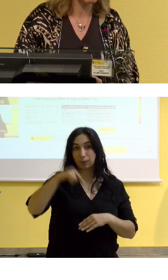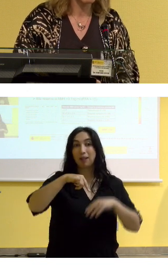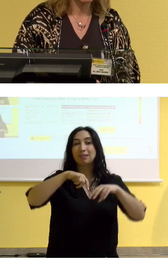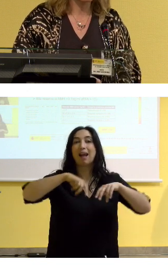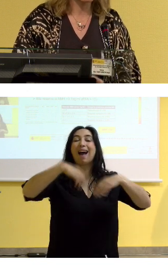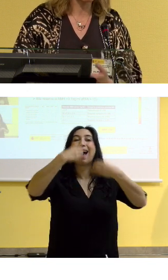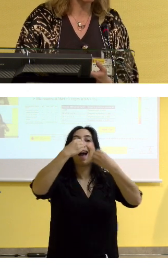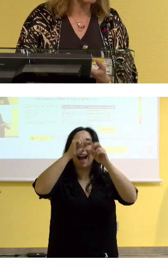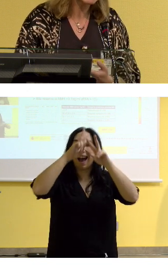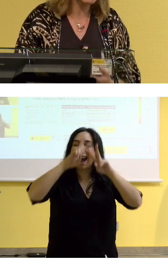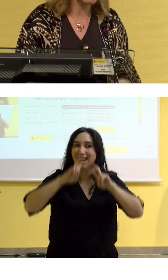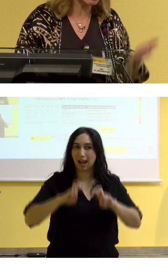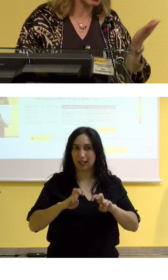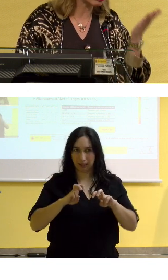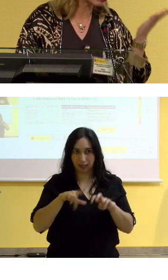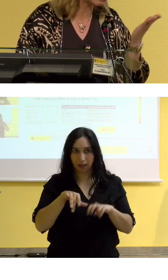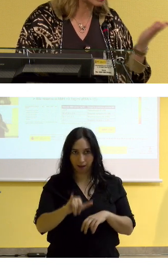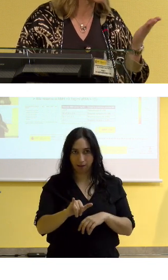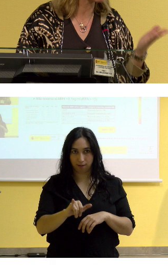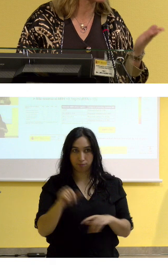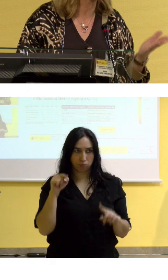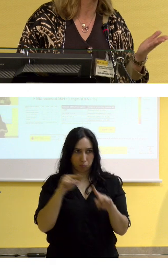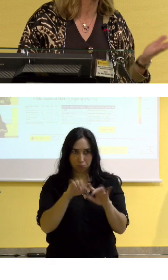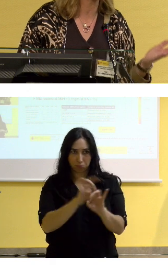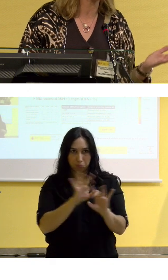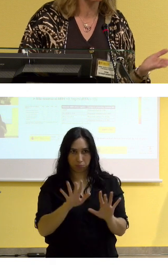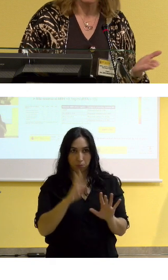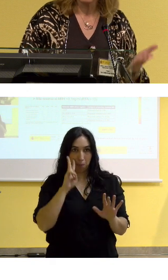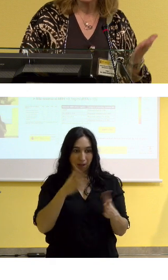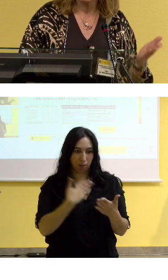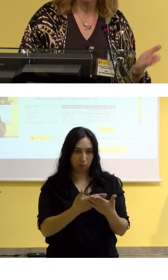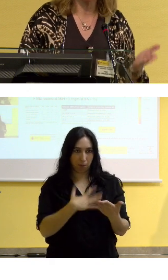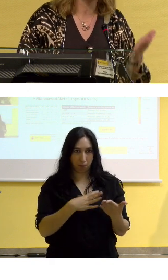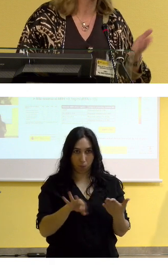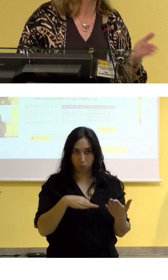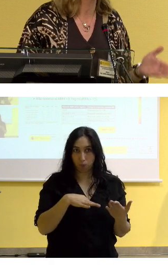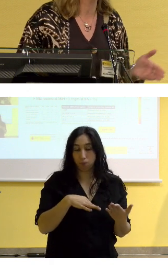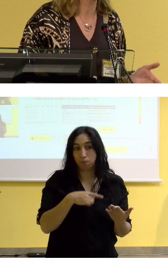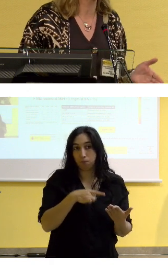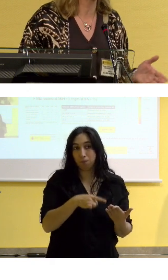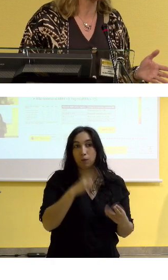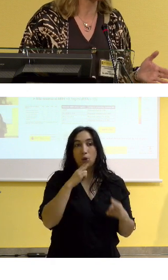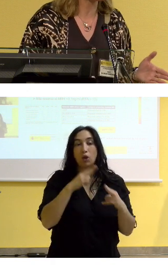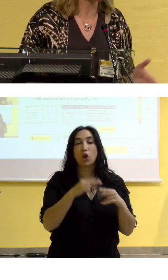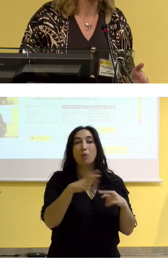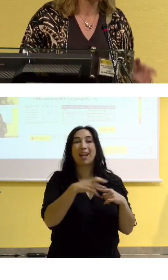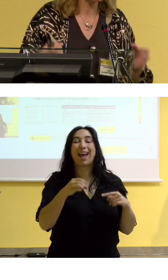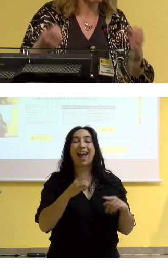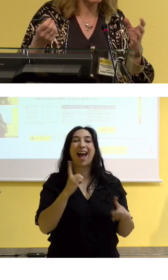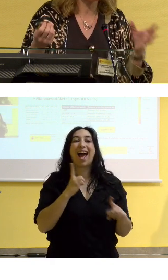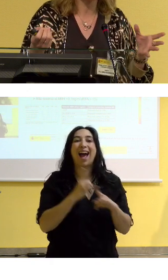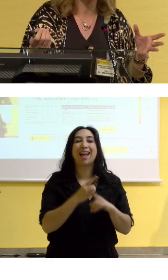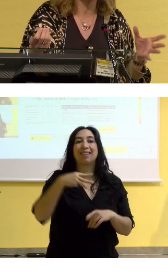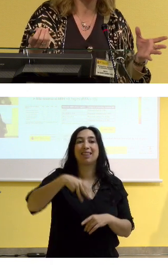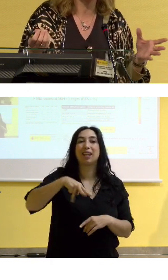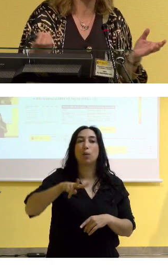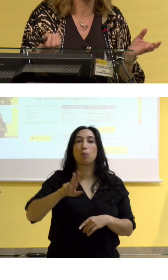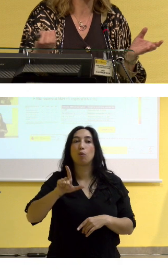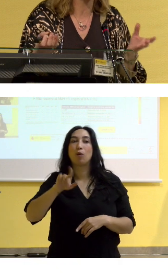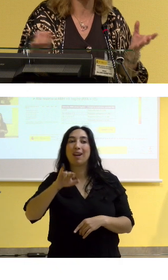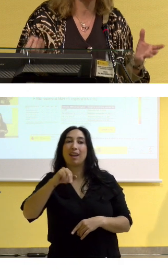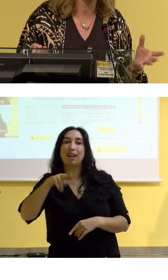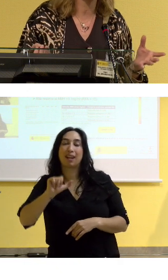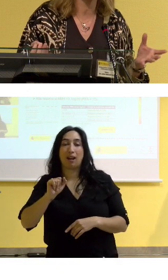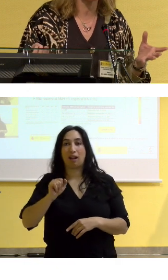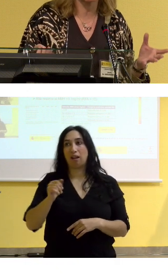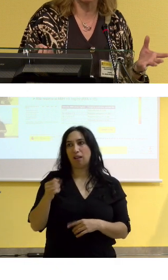analítica, que es algo objetivo que nosotros podemos ver en un papel, que es lo que se denomina hormona antimuleriana, porque a veces llegáis allí y decís, pero